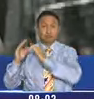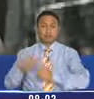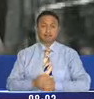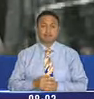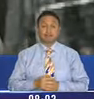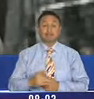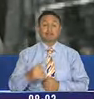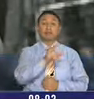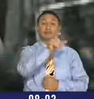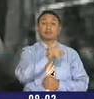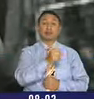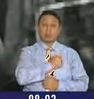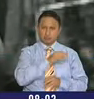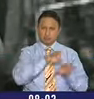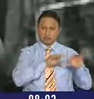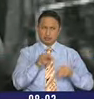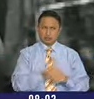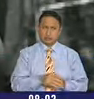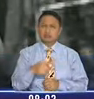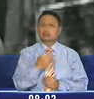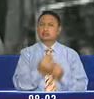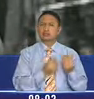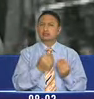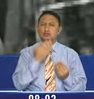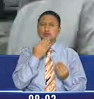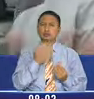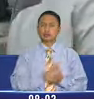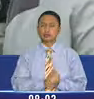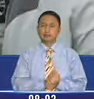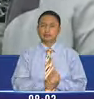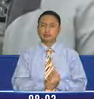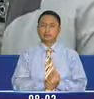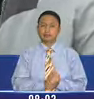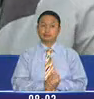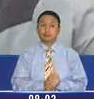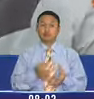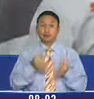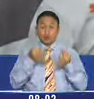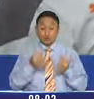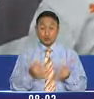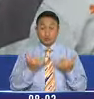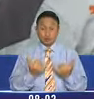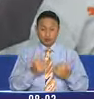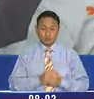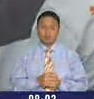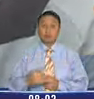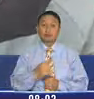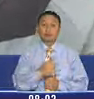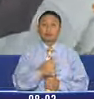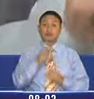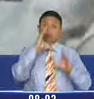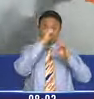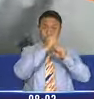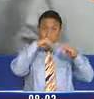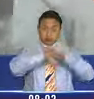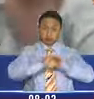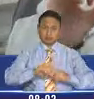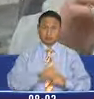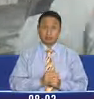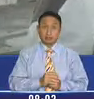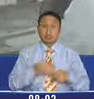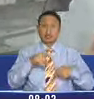de los afectados explica cómo estarían operando los delincuentes. Y conciencialmente, ahora que se metieron esta última noche, dejaron marcando